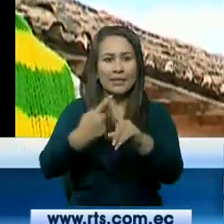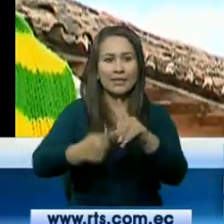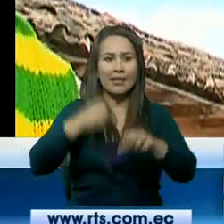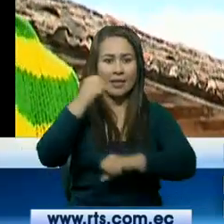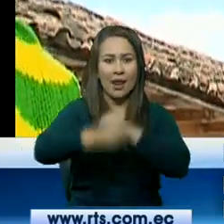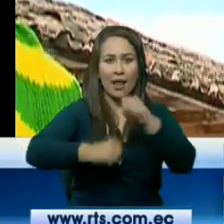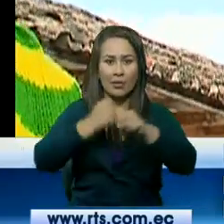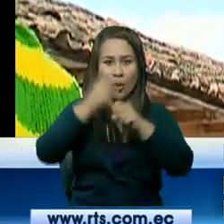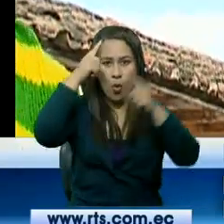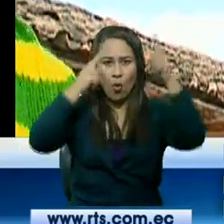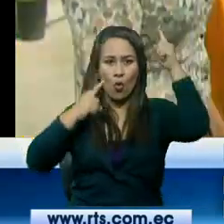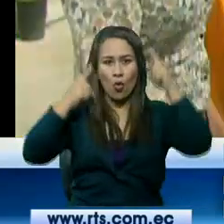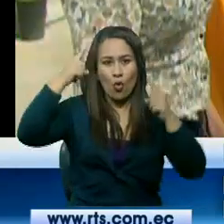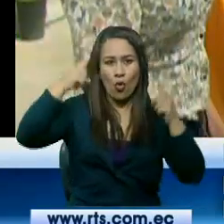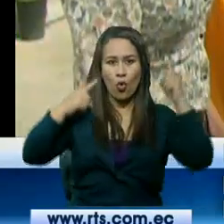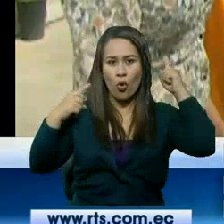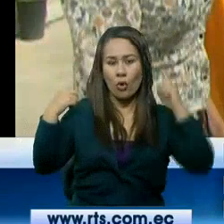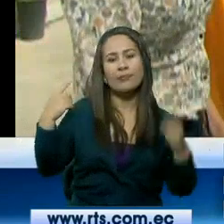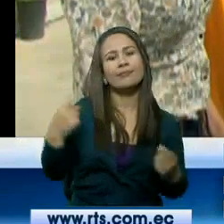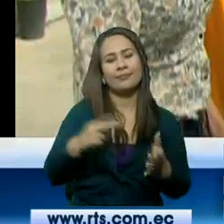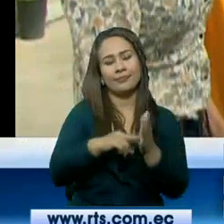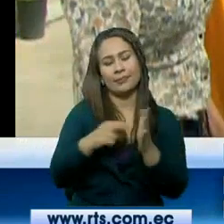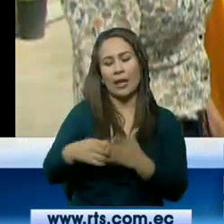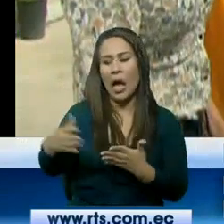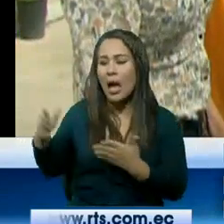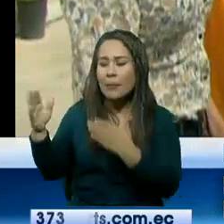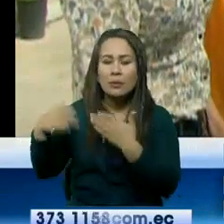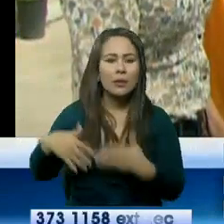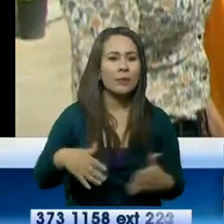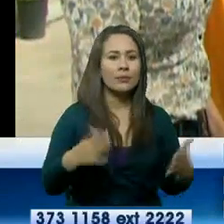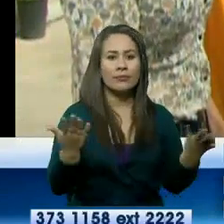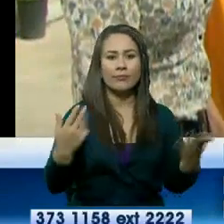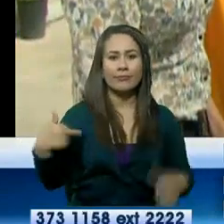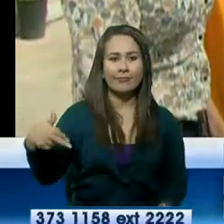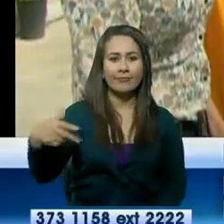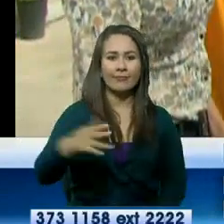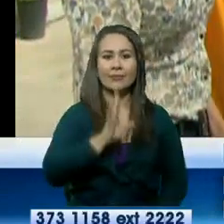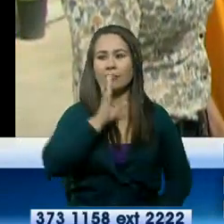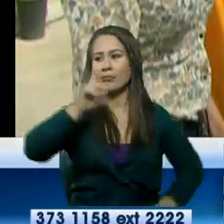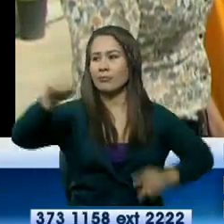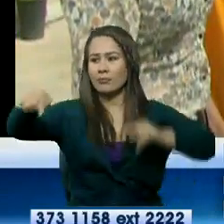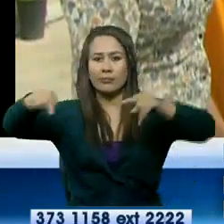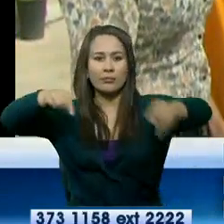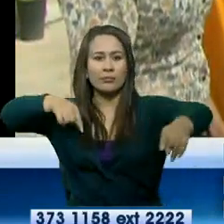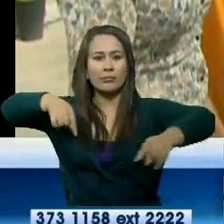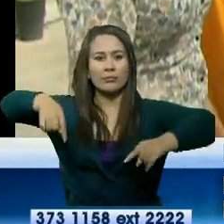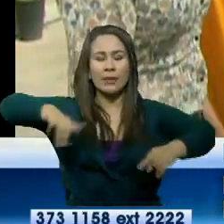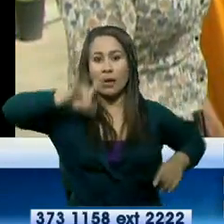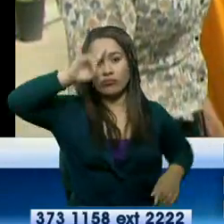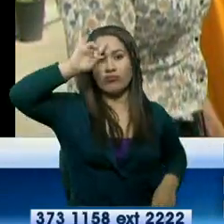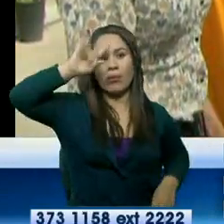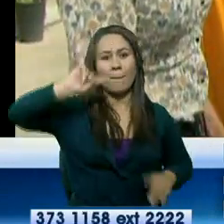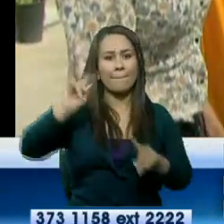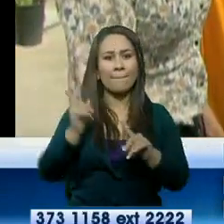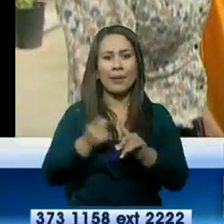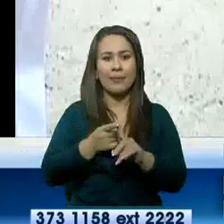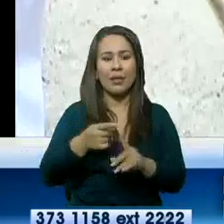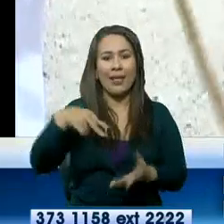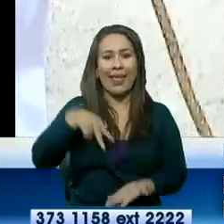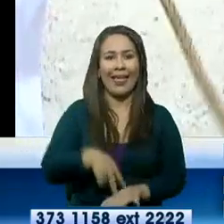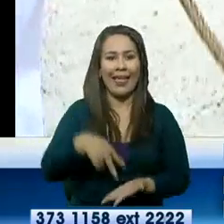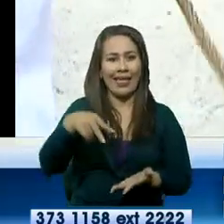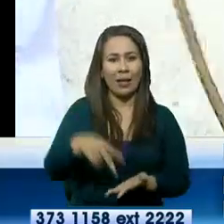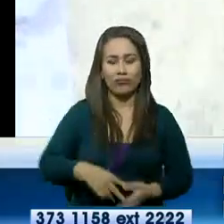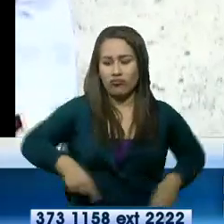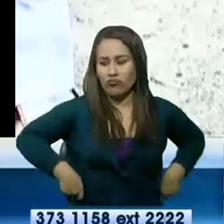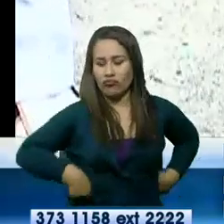de los cachos significa eso. Y por los caminos que tengamos que transitar, por allá conduce el Diabluma hasta primerito, saltando con su